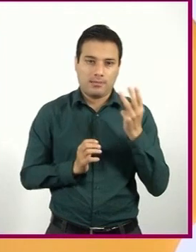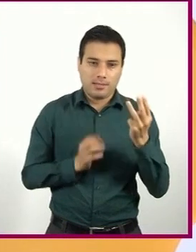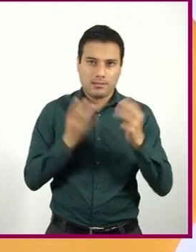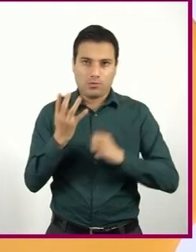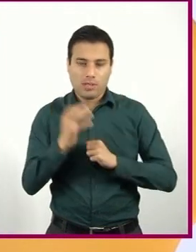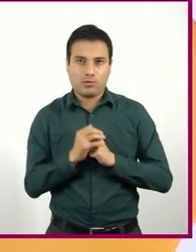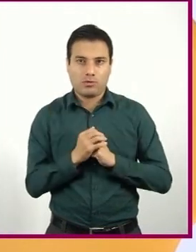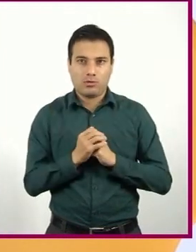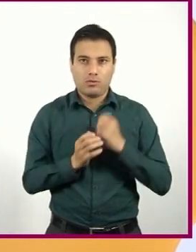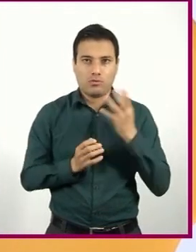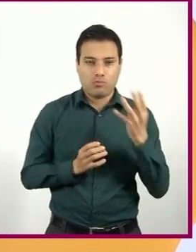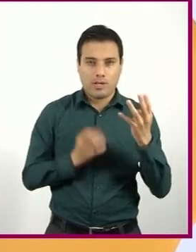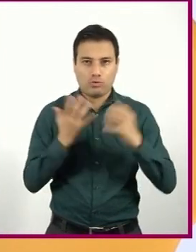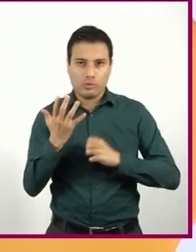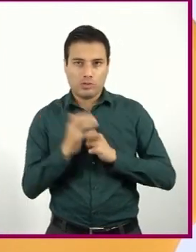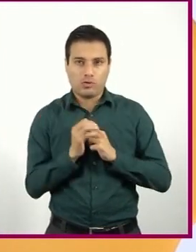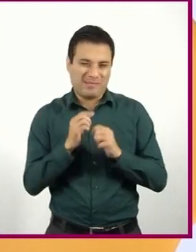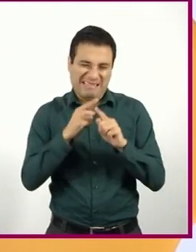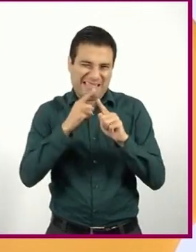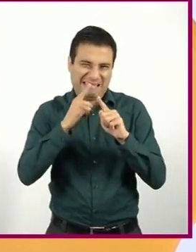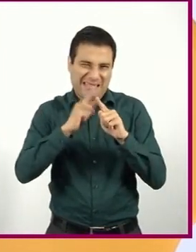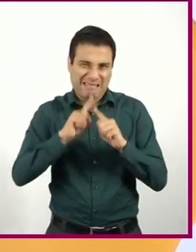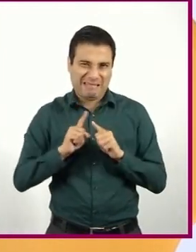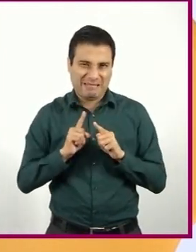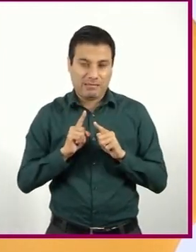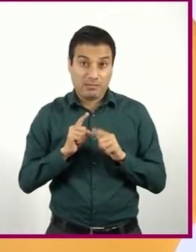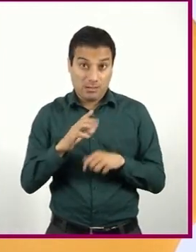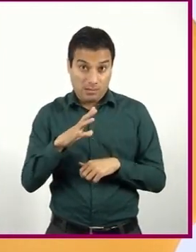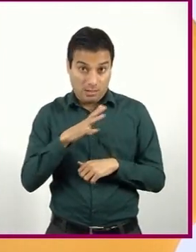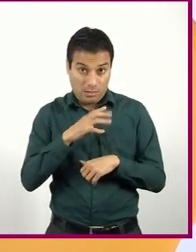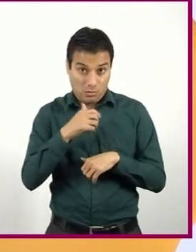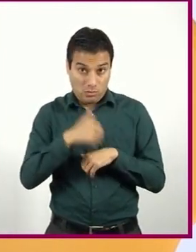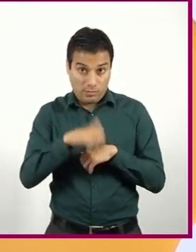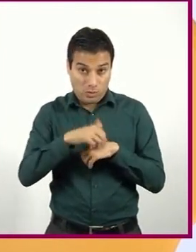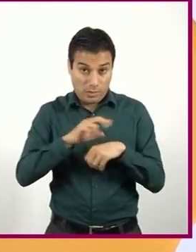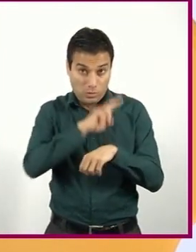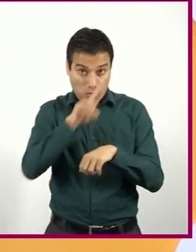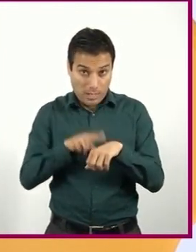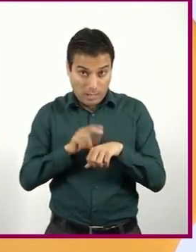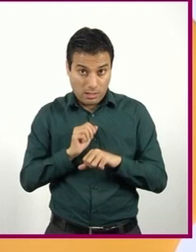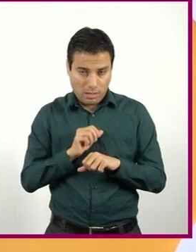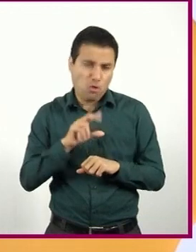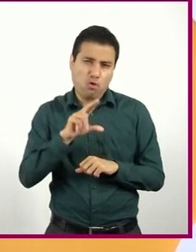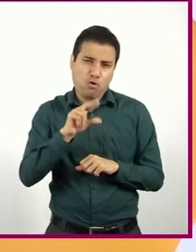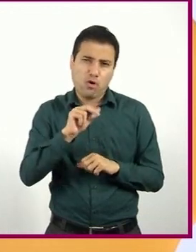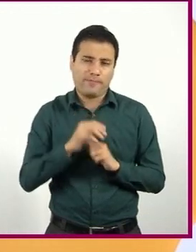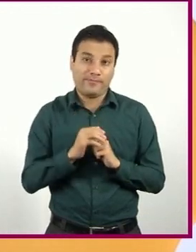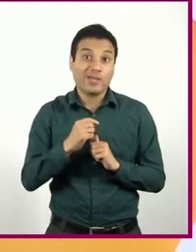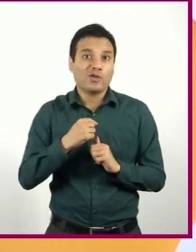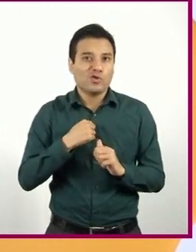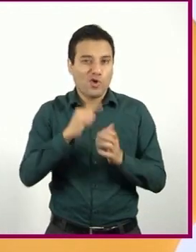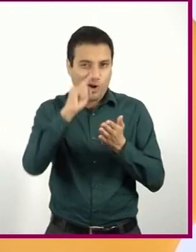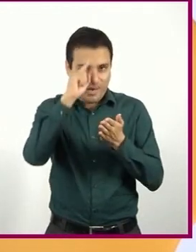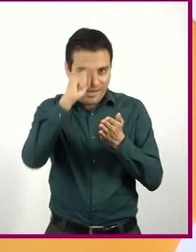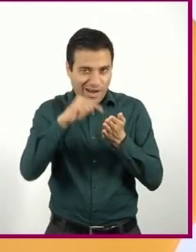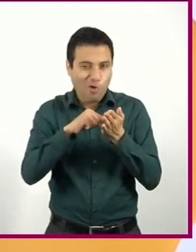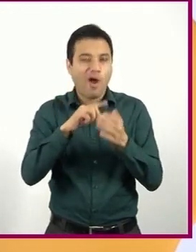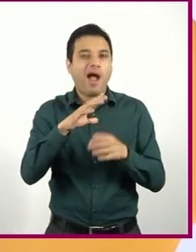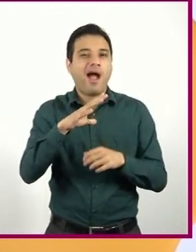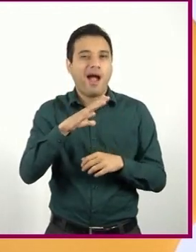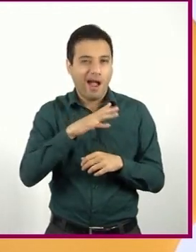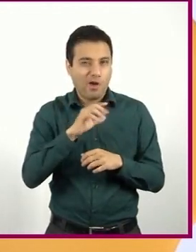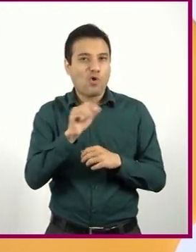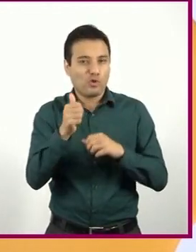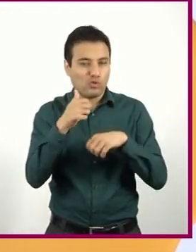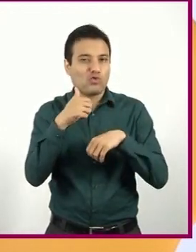4, 4 y 5, etc., no existe ningún número natural. Pero yo creo que sí existen otros números,